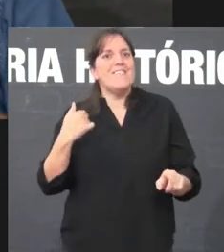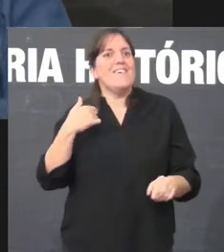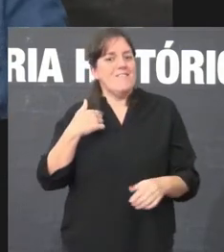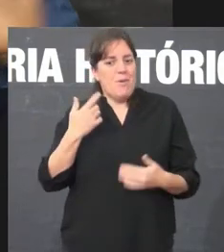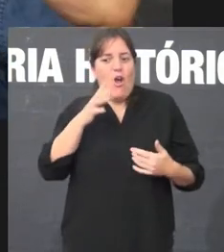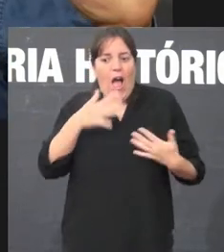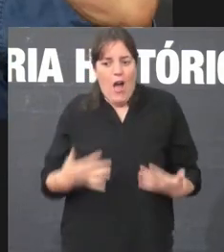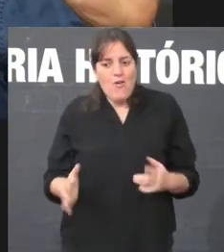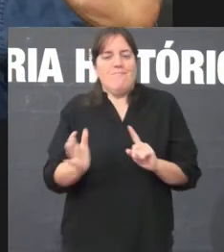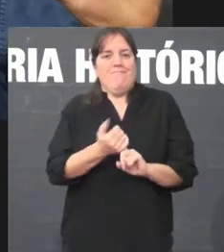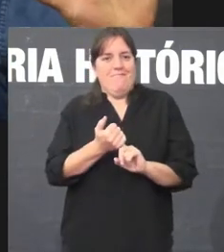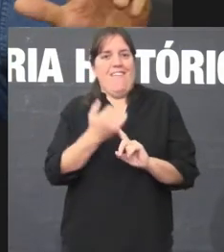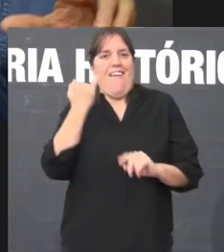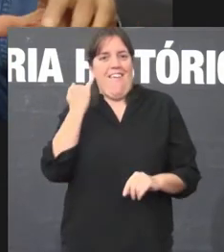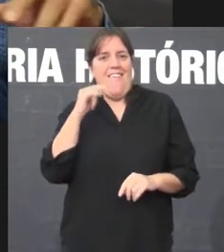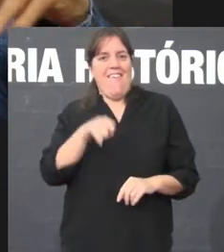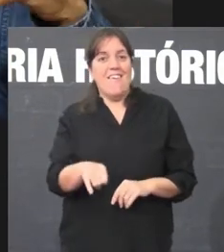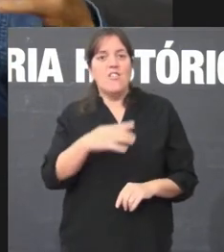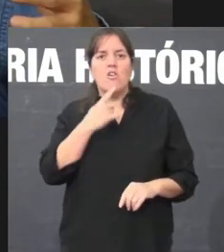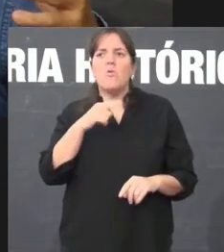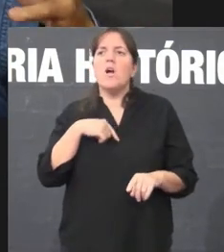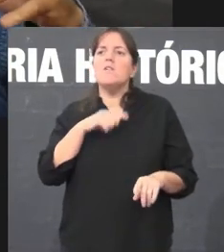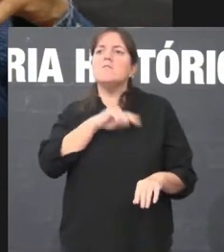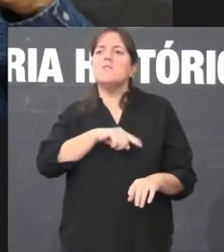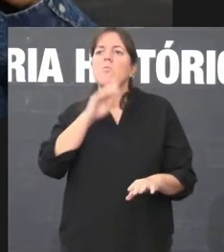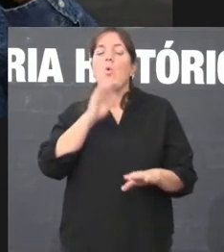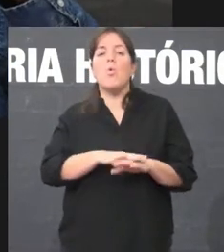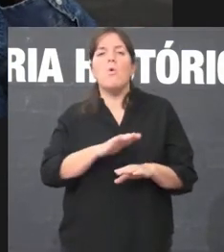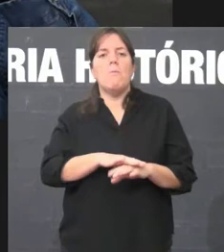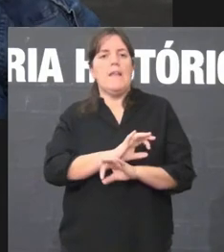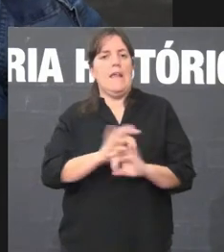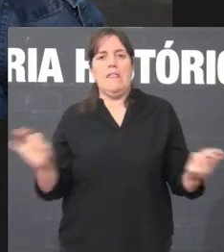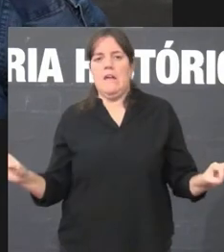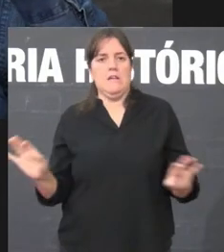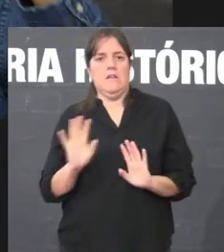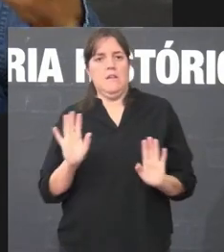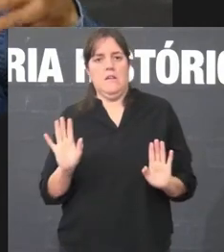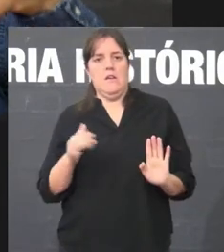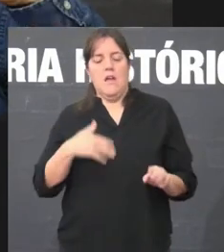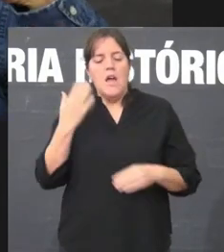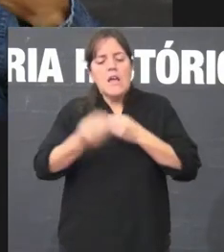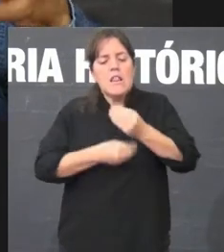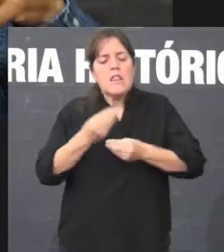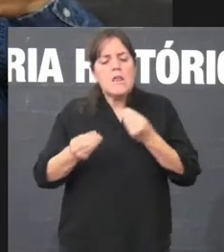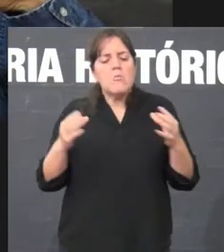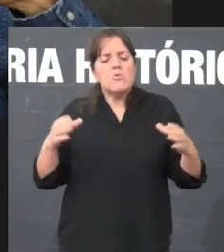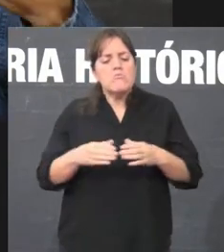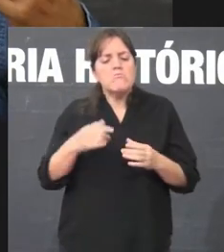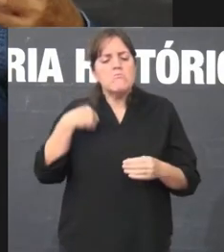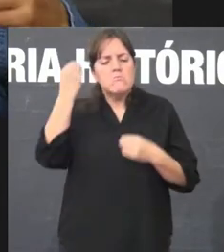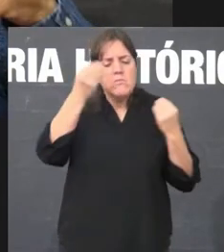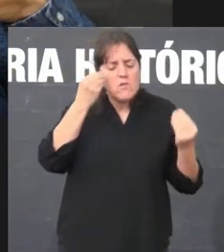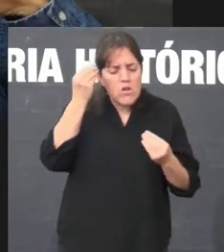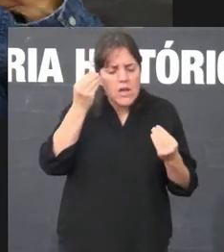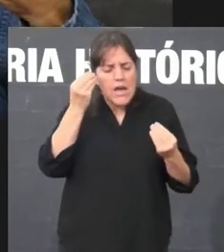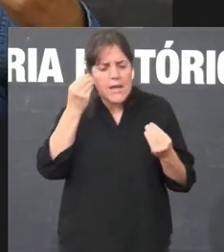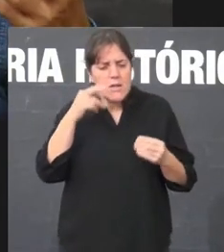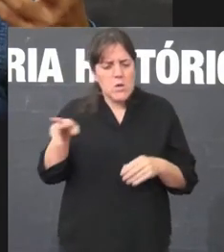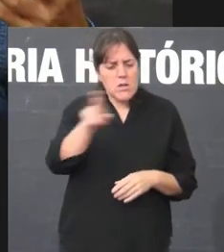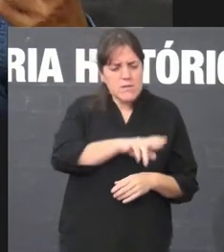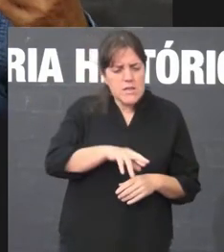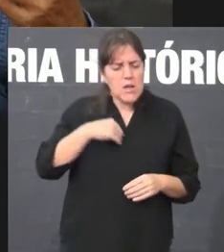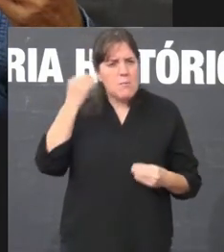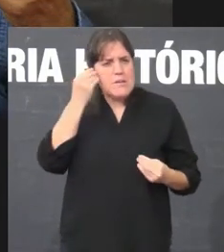De manera que, sin ningún sentimiento de culpa, lo que hemos hecho es reflexionar, revisar, reorientar,